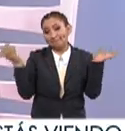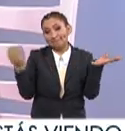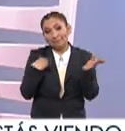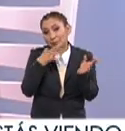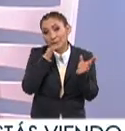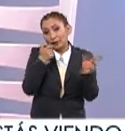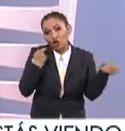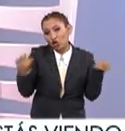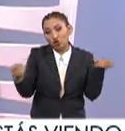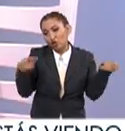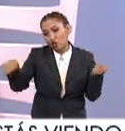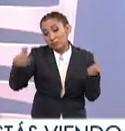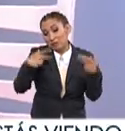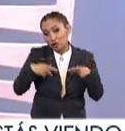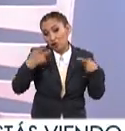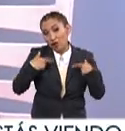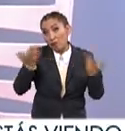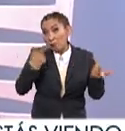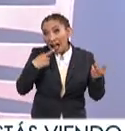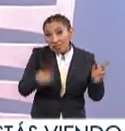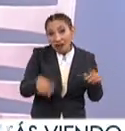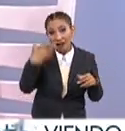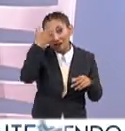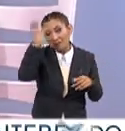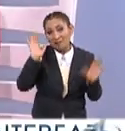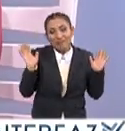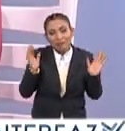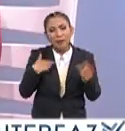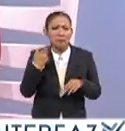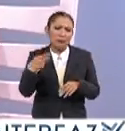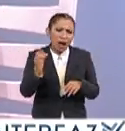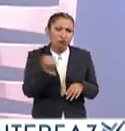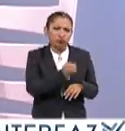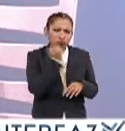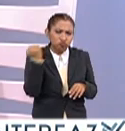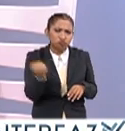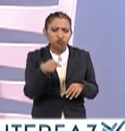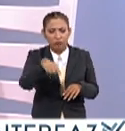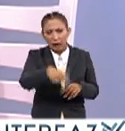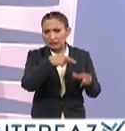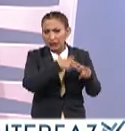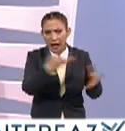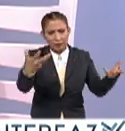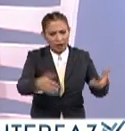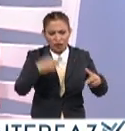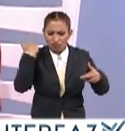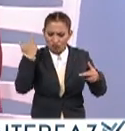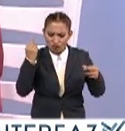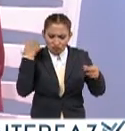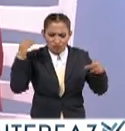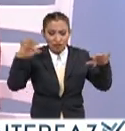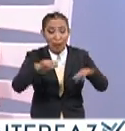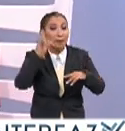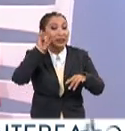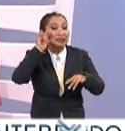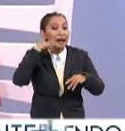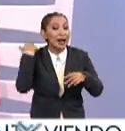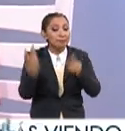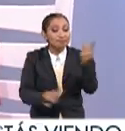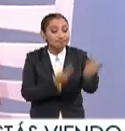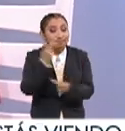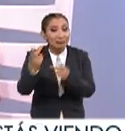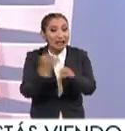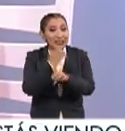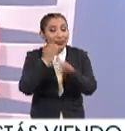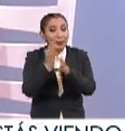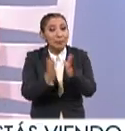fuera del control de las personas que están realizando estos foros. Afortunadamente, pues se van a seguir realizando. Mañana se llevará a cabo el Foro de Consulta